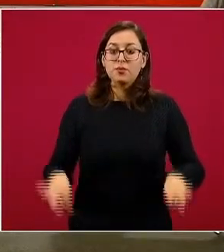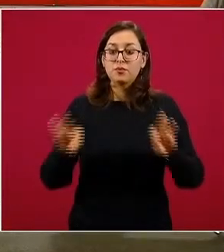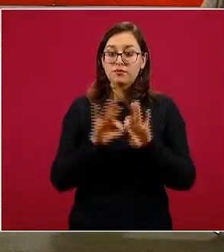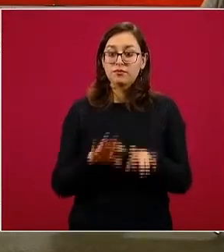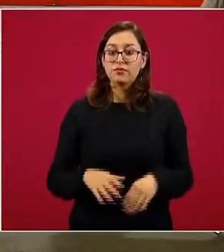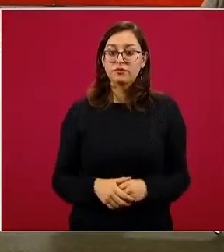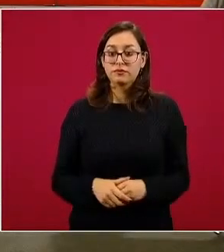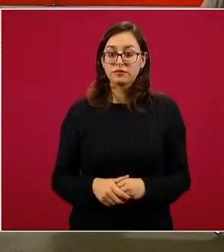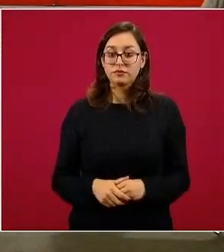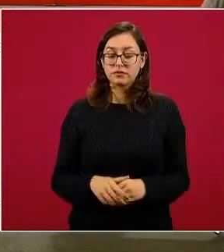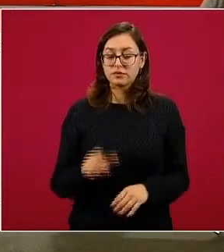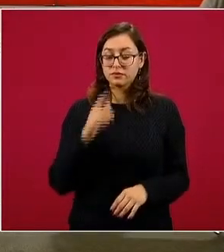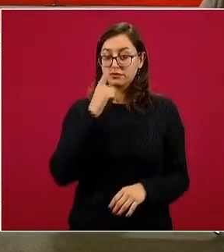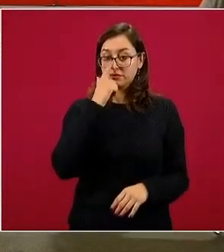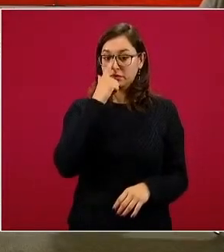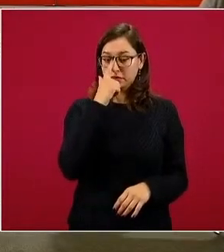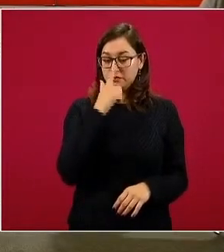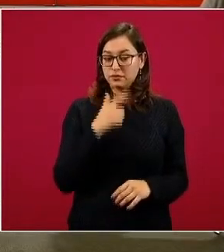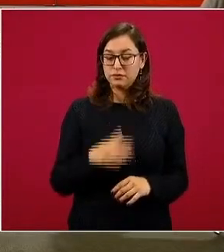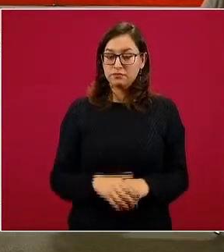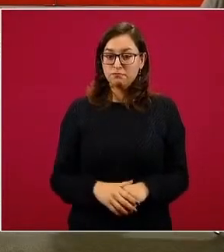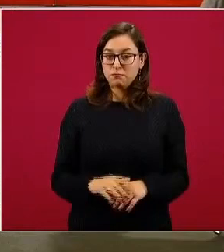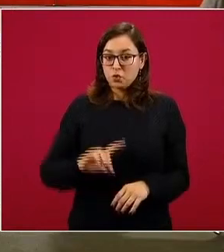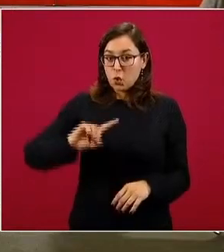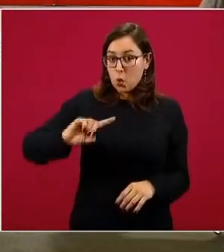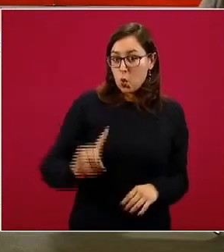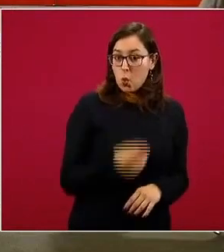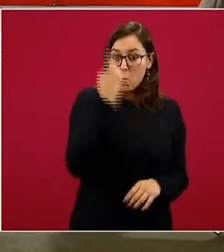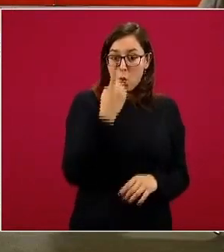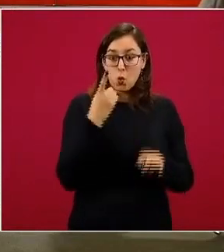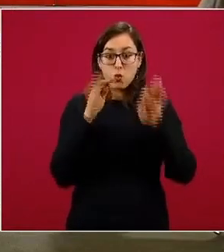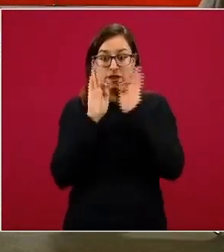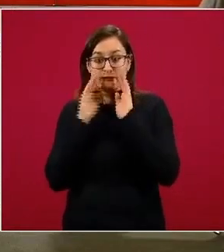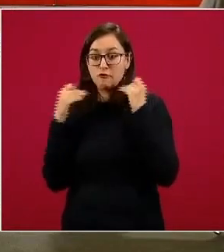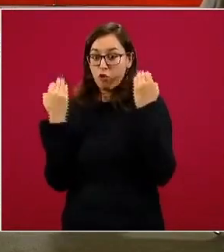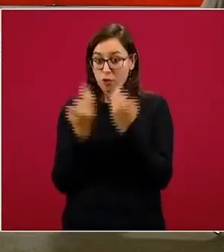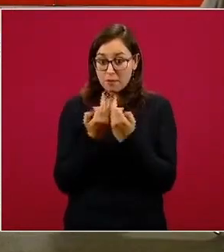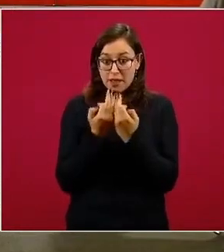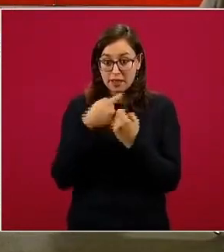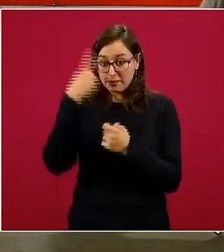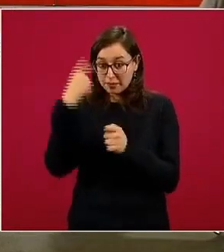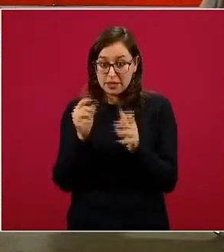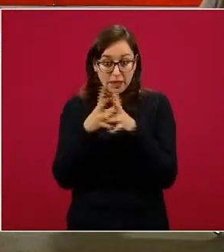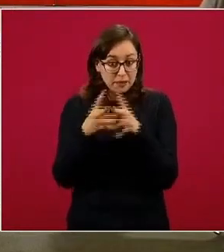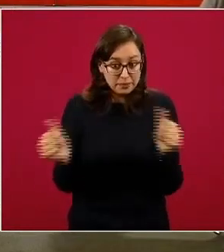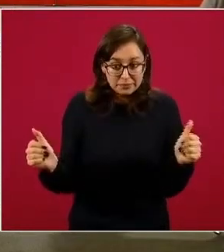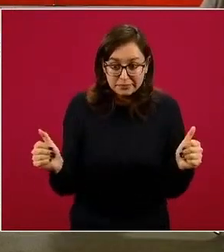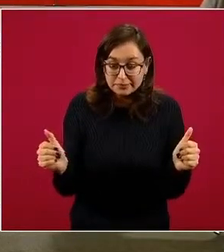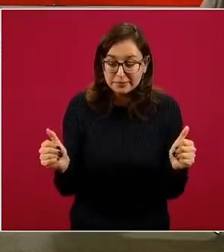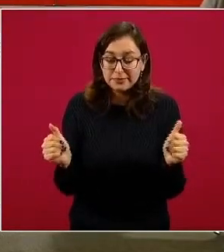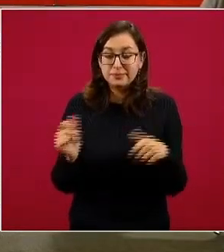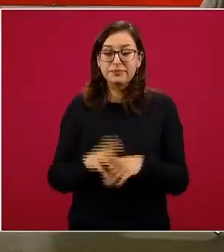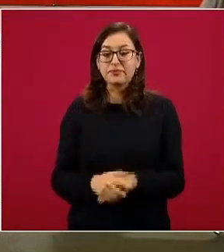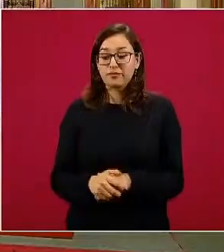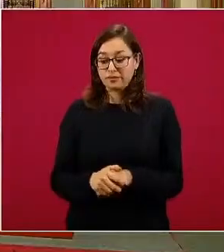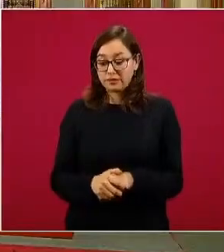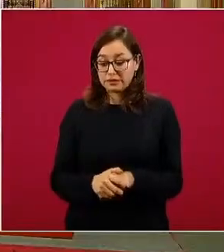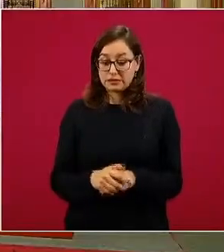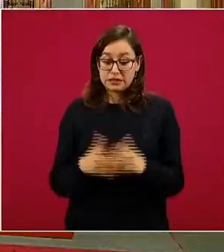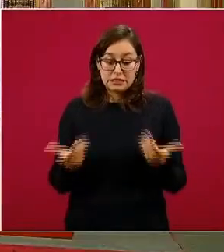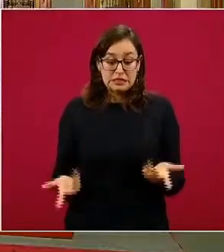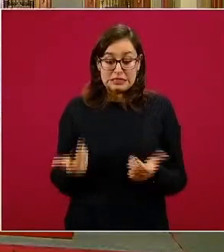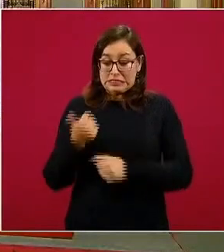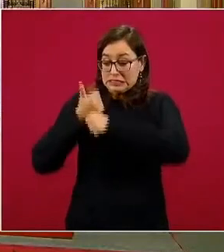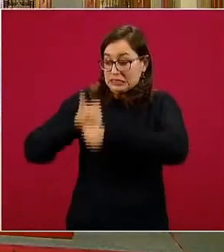No hay una fórmula única. También han aflorado, decíamos el otro día, que en tiempos oscuros nacen falsos